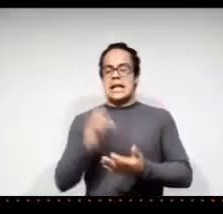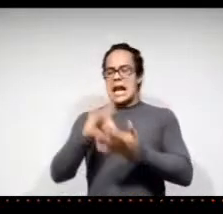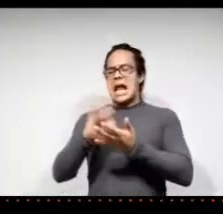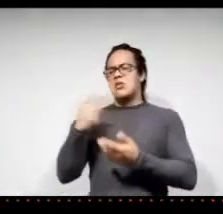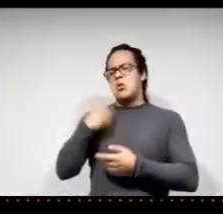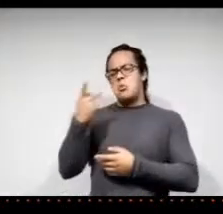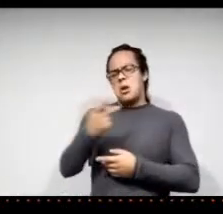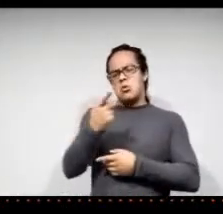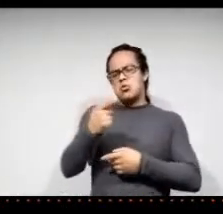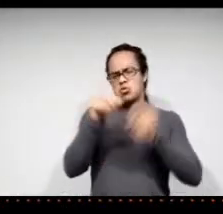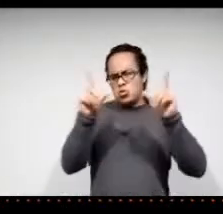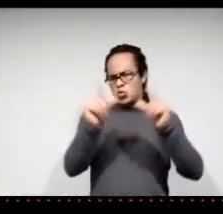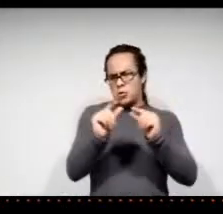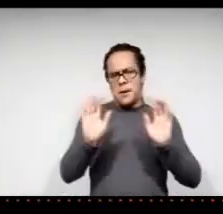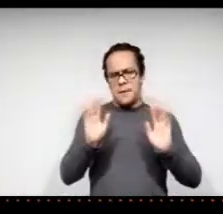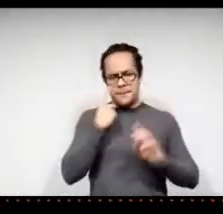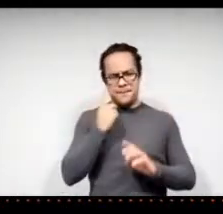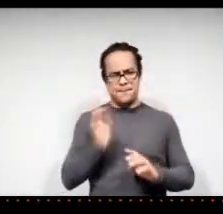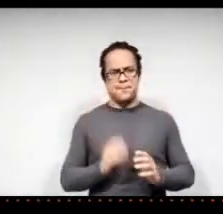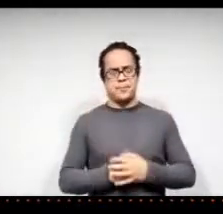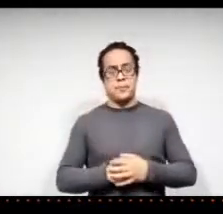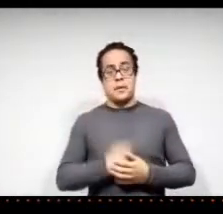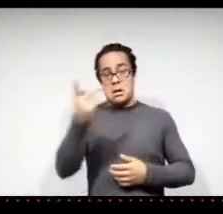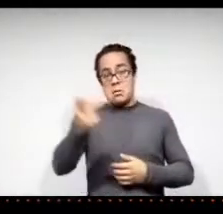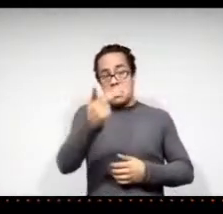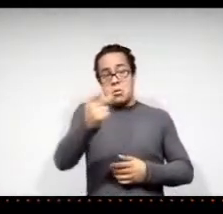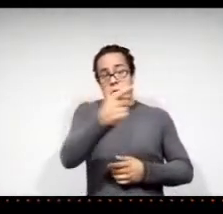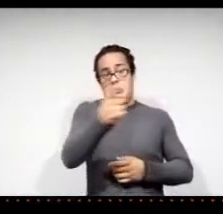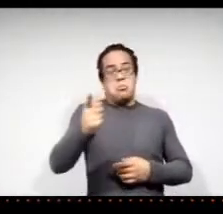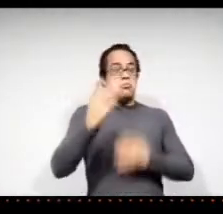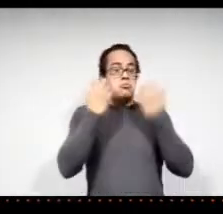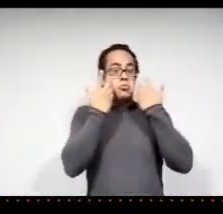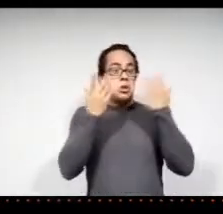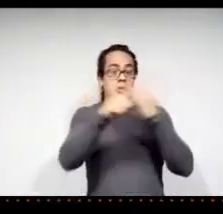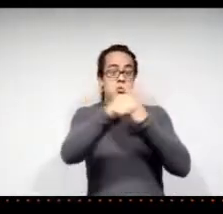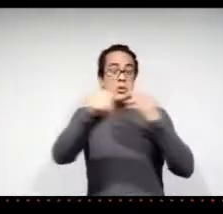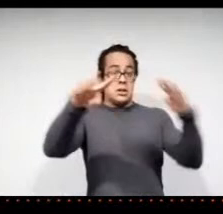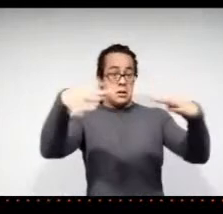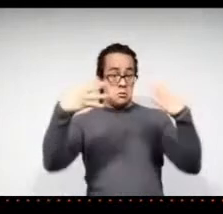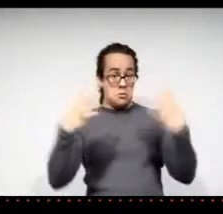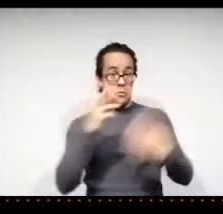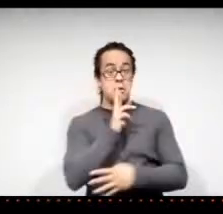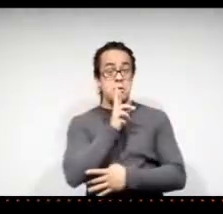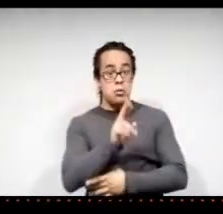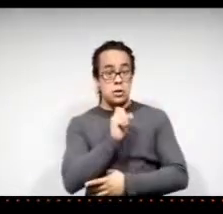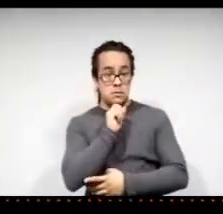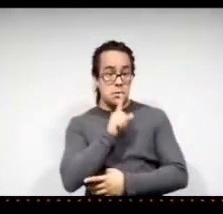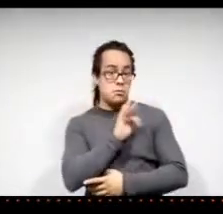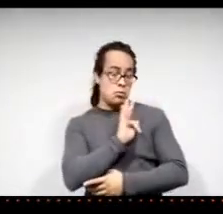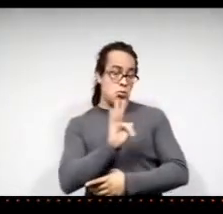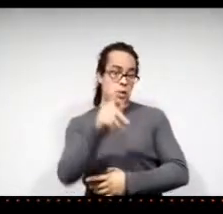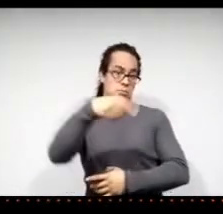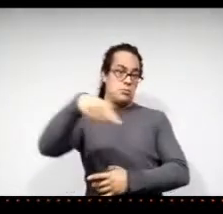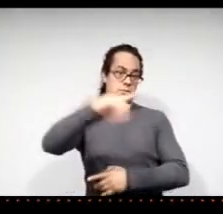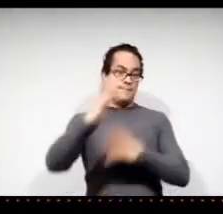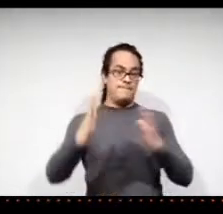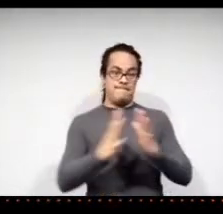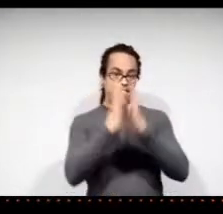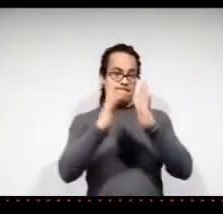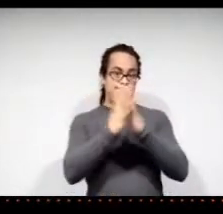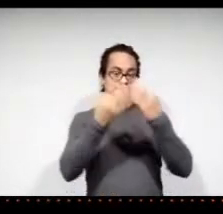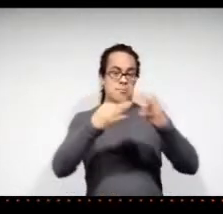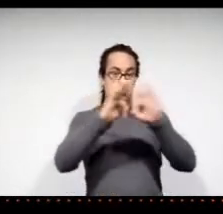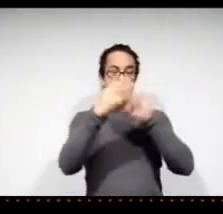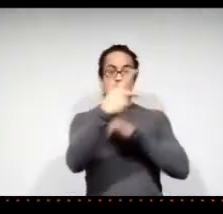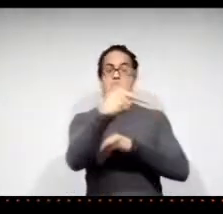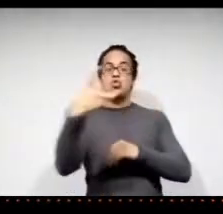muy concreta para los panelistas y también para la audiencia en términos del papel que juegan en sus instituciones.